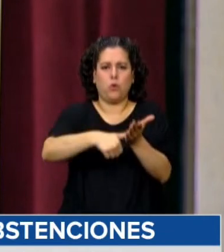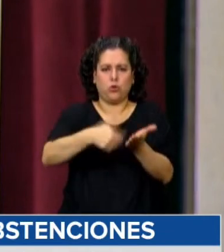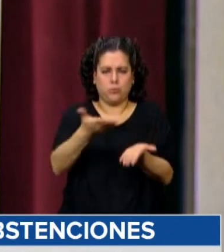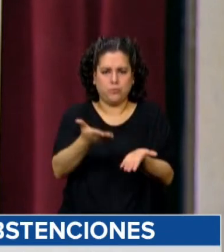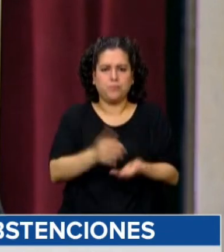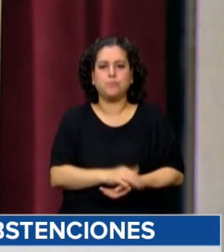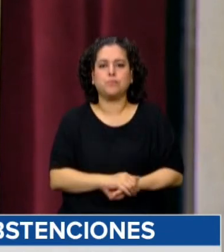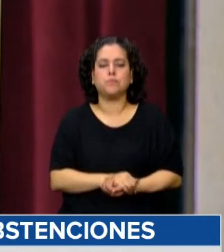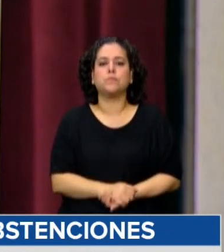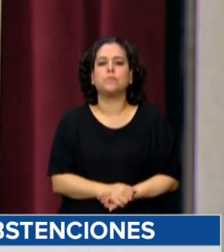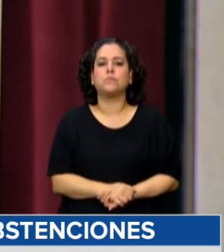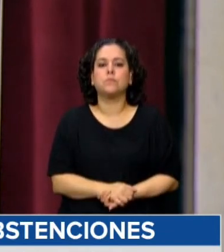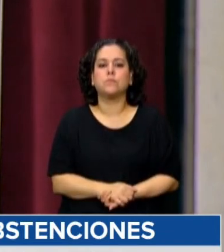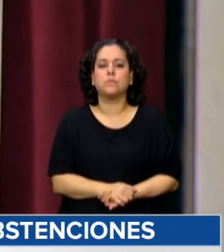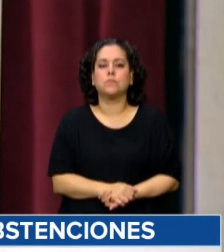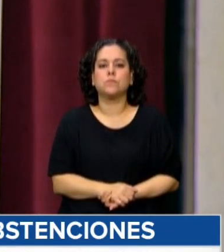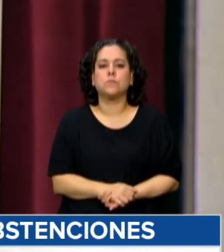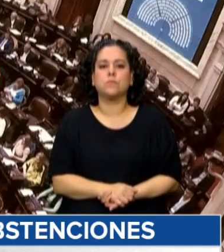su voto.